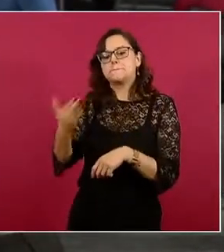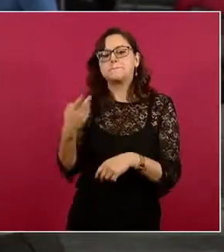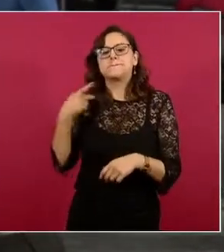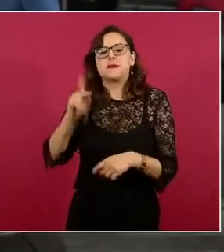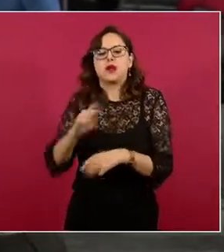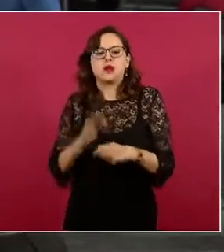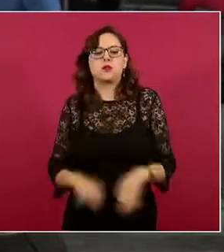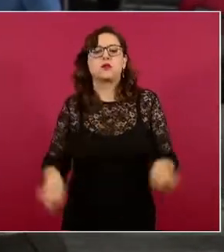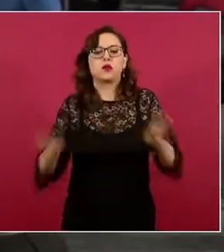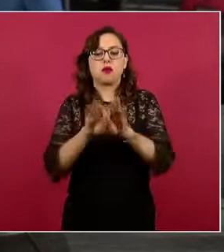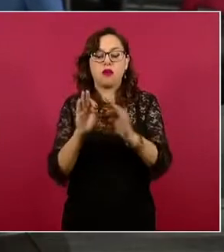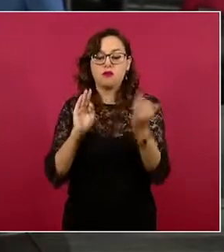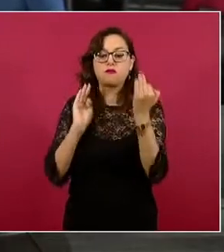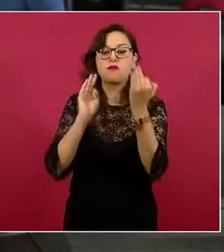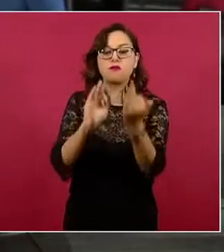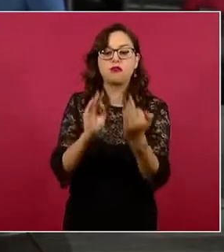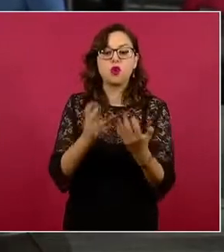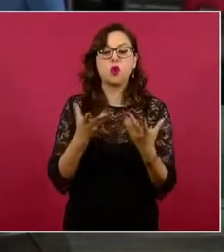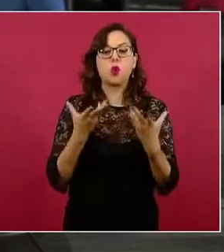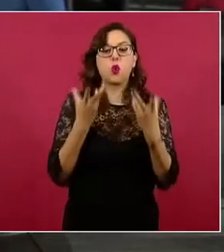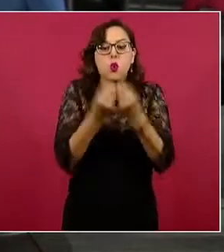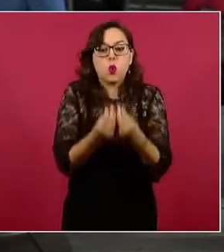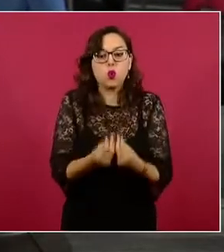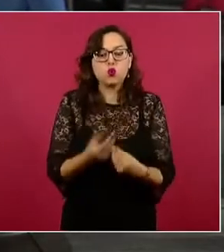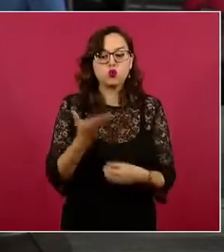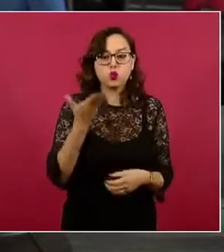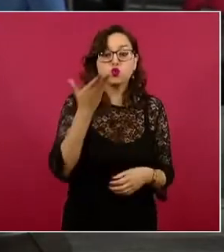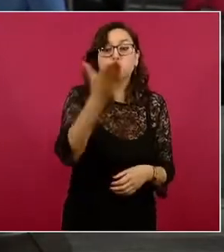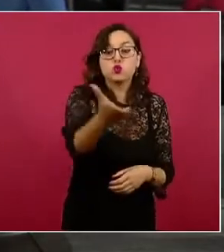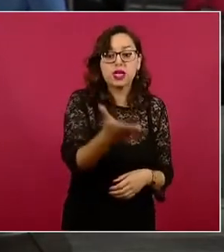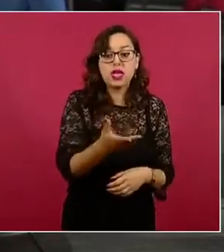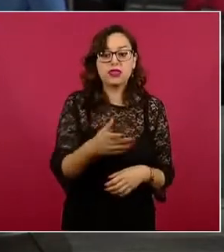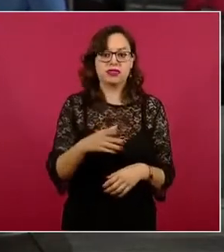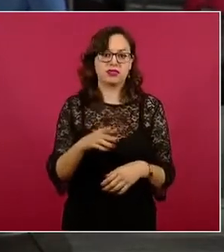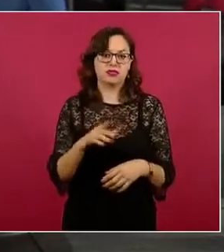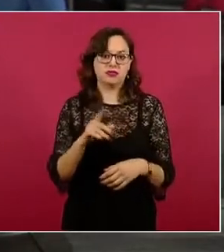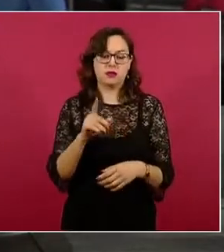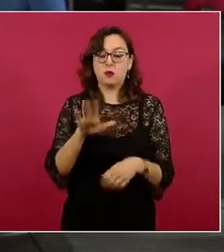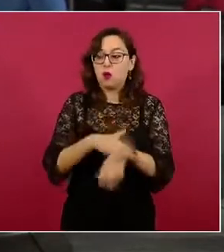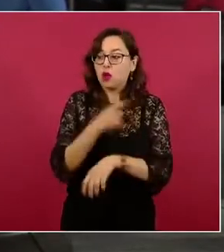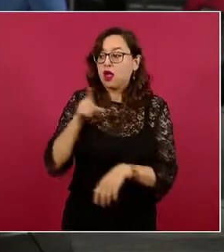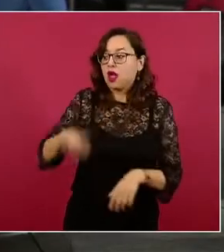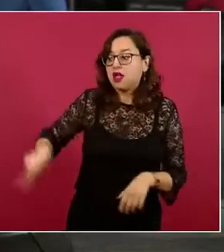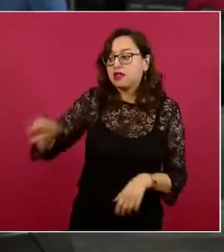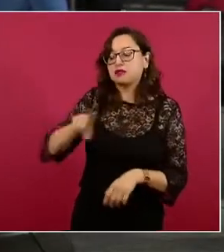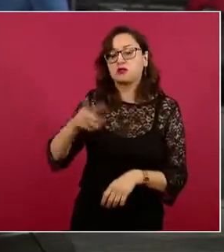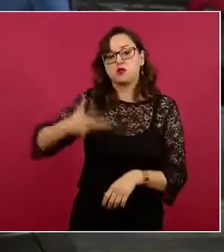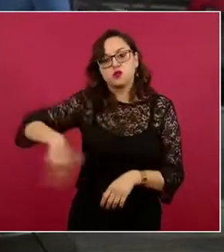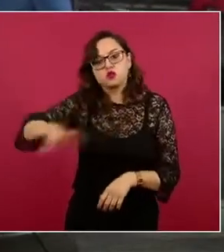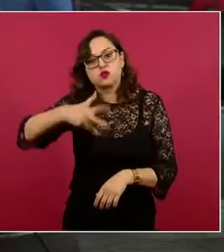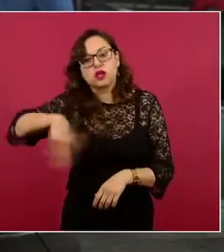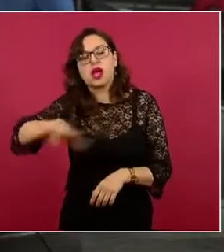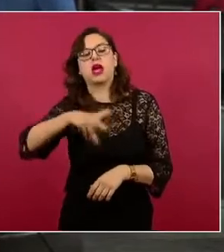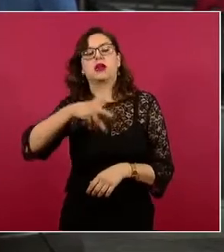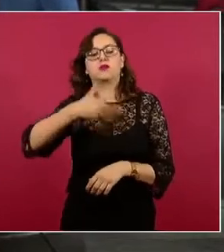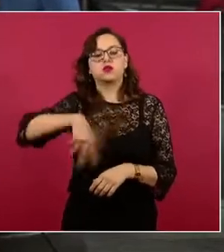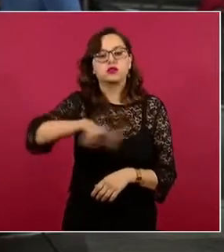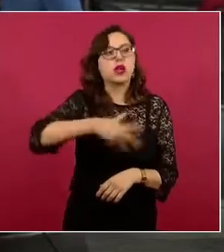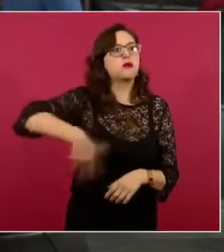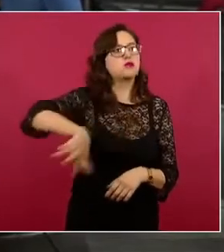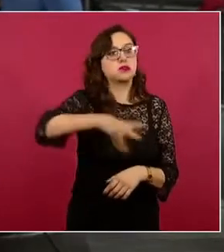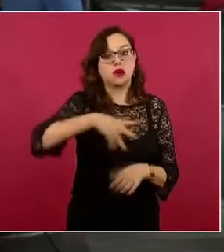contacto directo, de qué tiene que aprenderle el Estado a estas mujeres que ellas mismas han tenido que salir a buscar a sus hijos y los han encontrado, hijos,